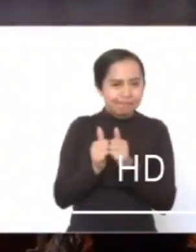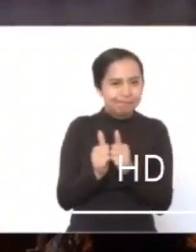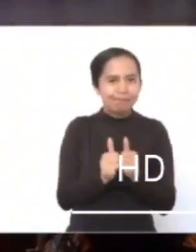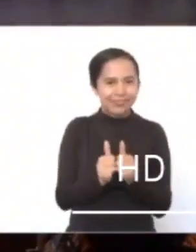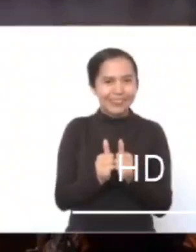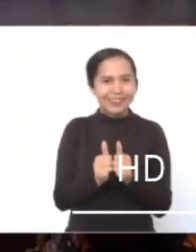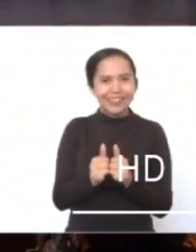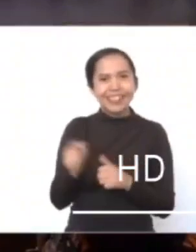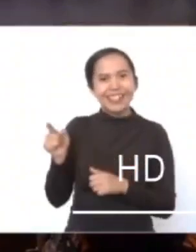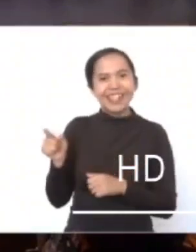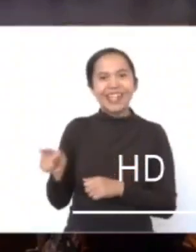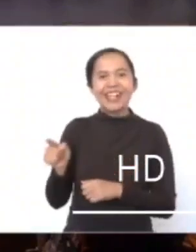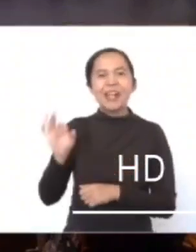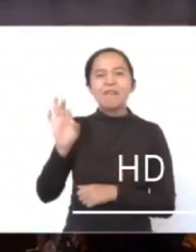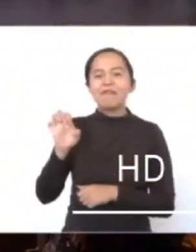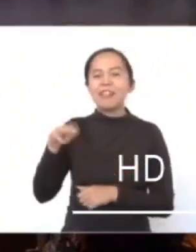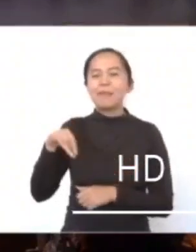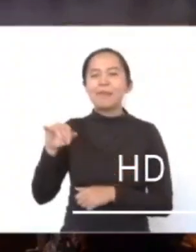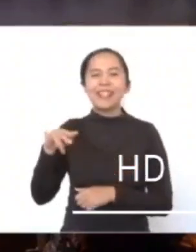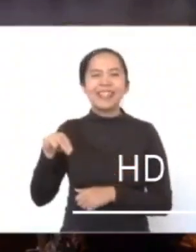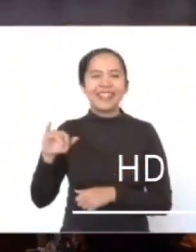y es muy feminista.